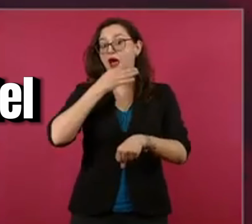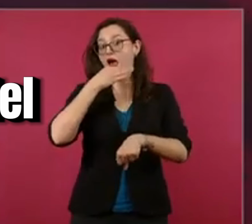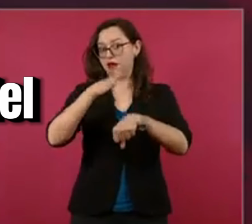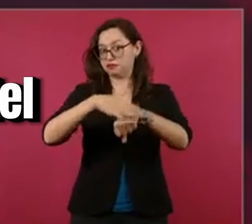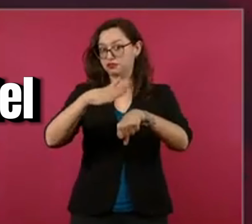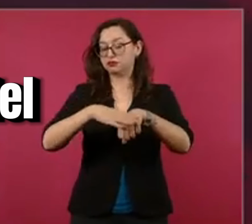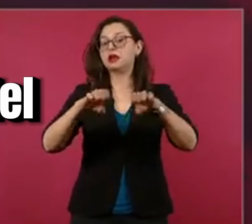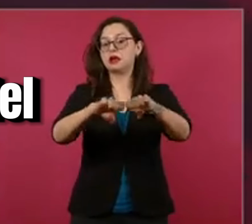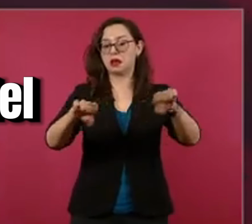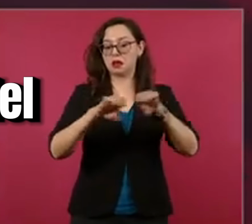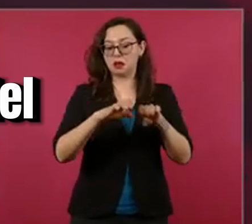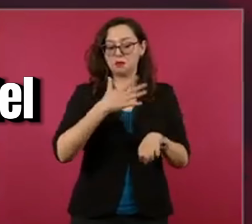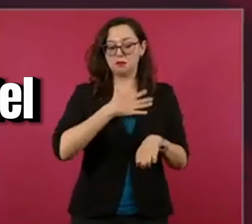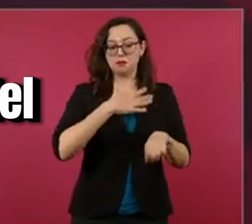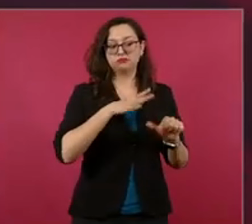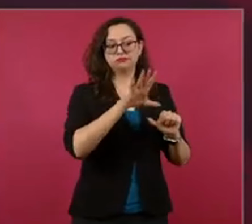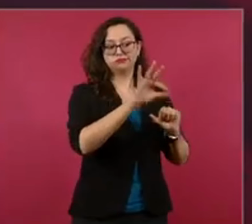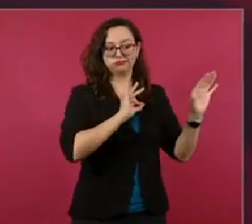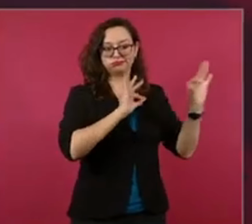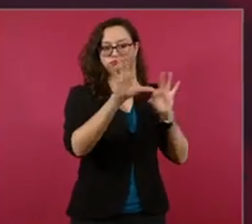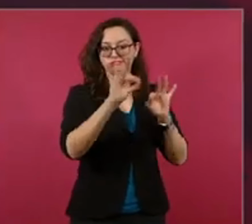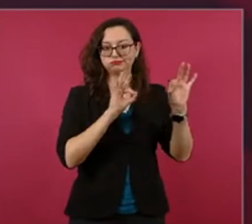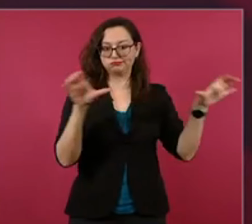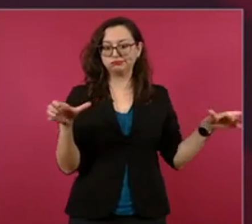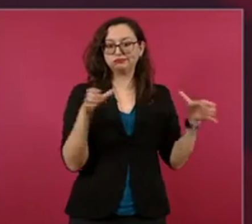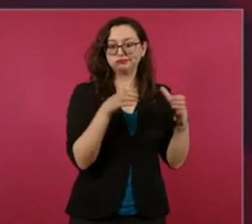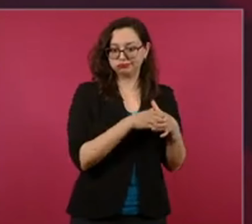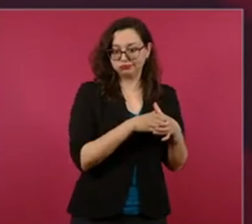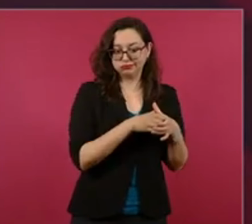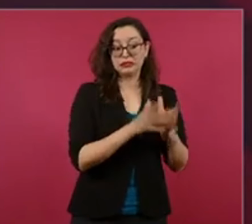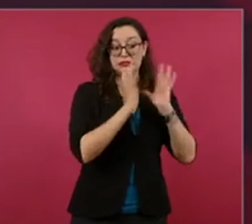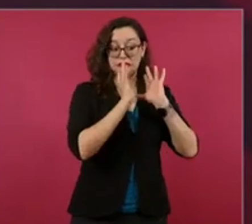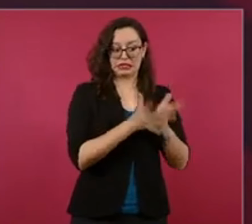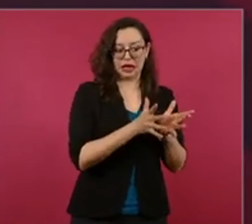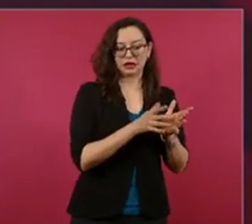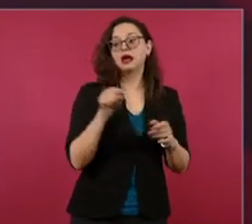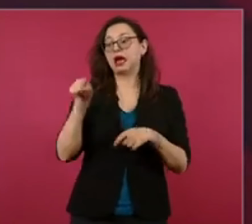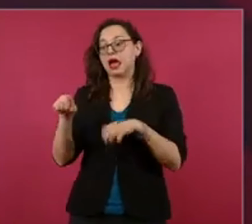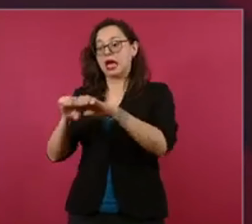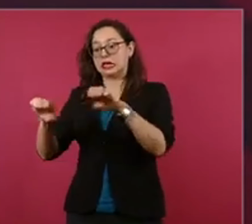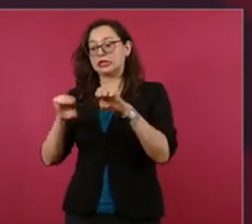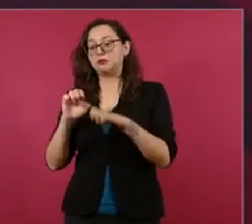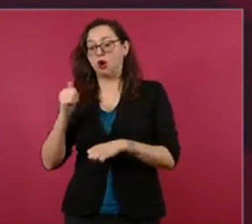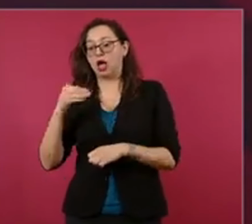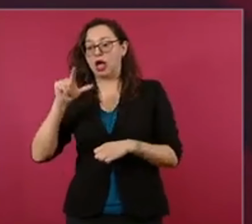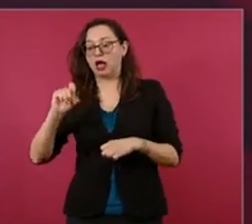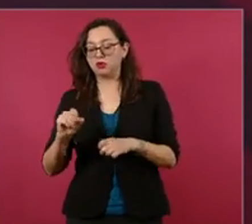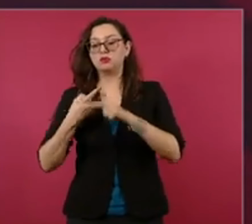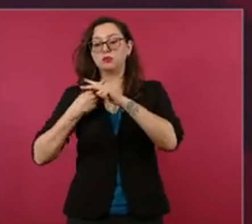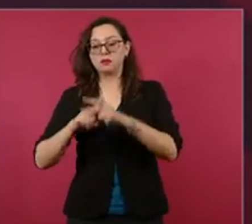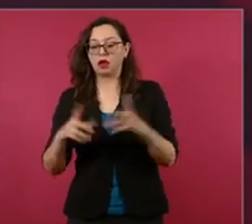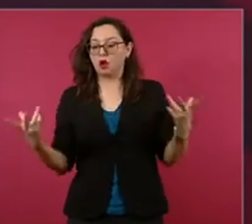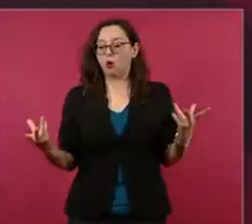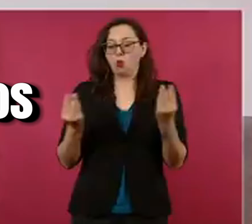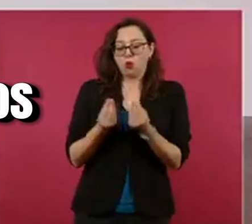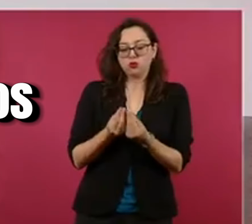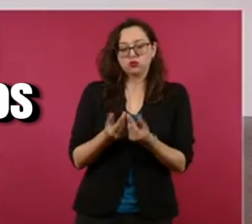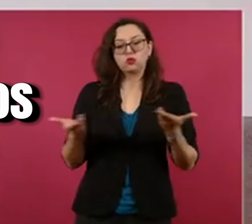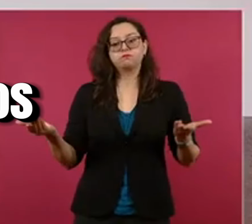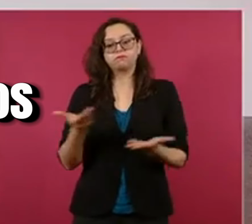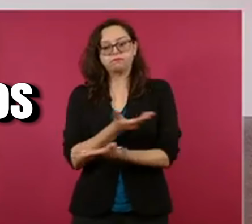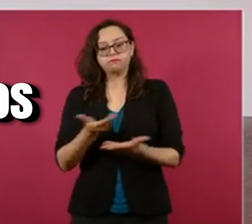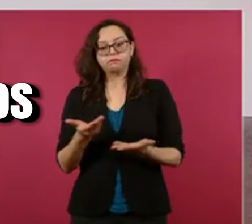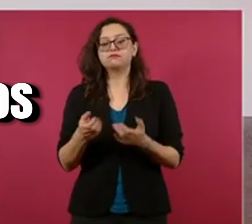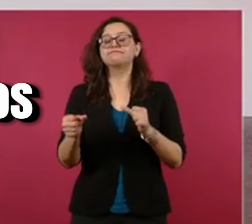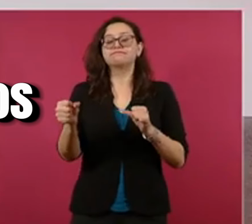a partir de ahí, del nombramiento del gabinete, ya iniciaría el proceso formal de transición. Me hizo